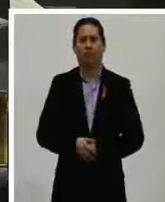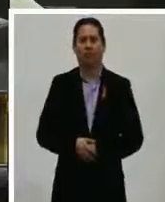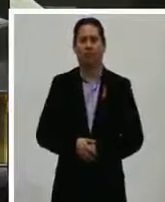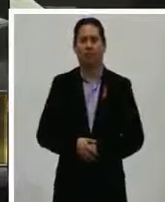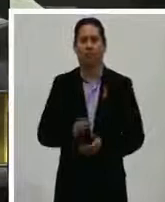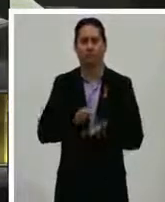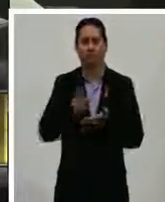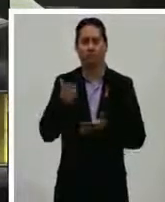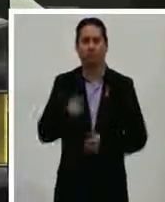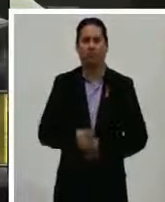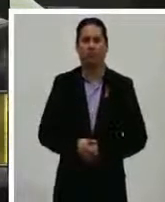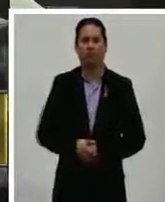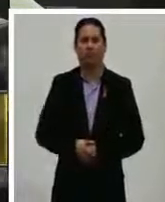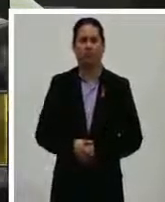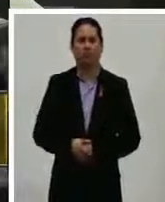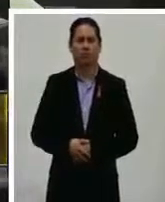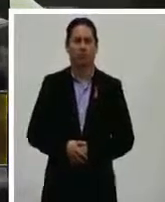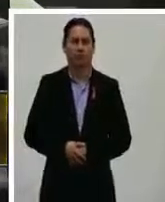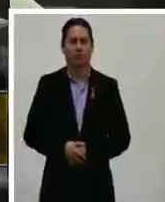así es